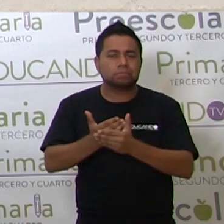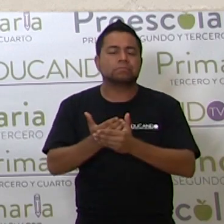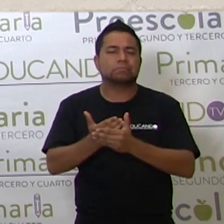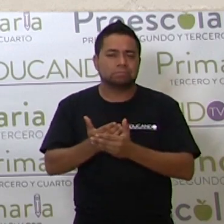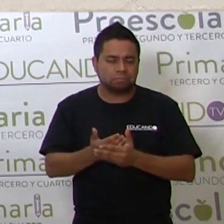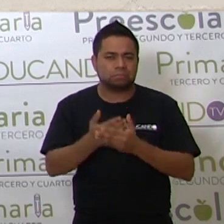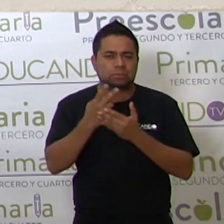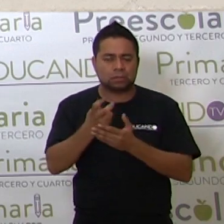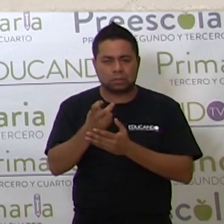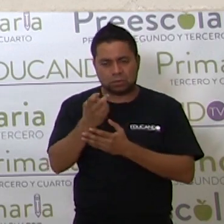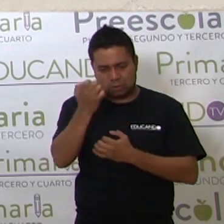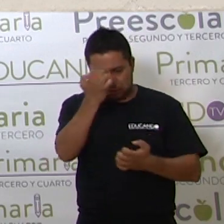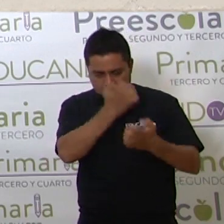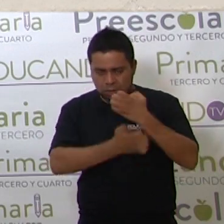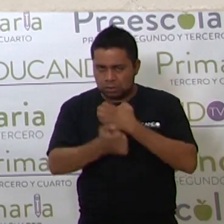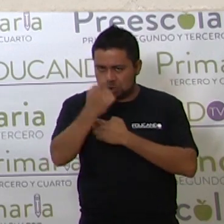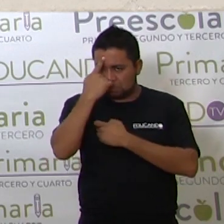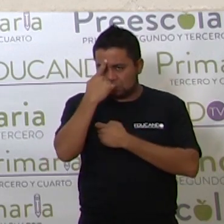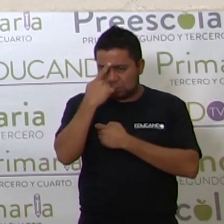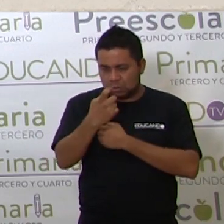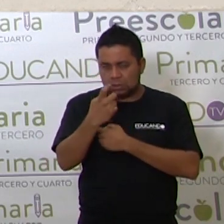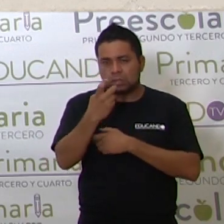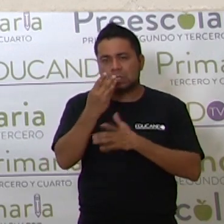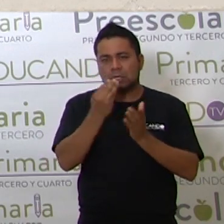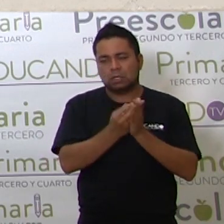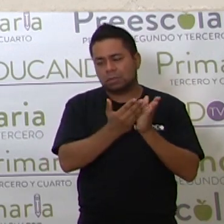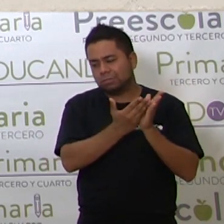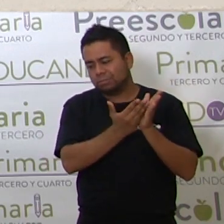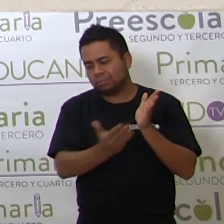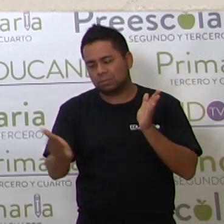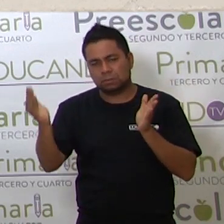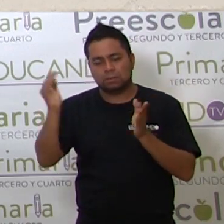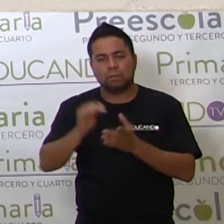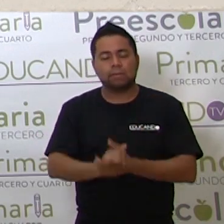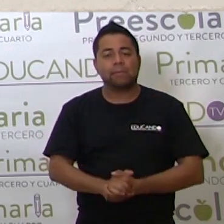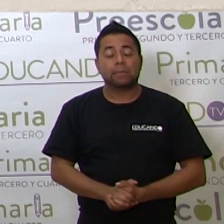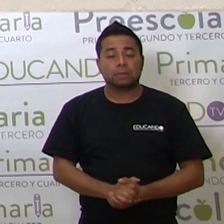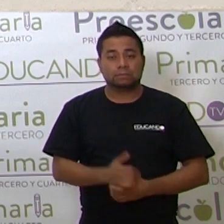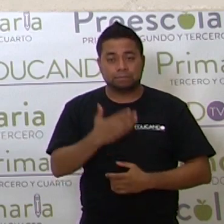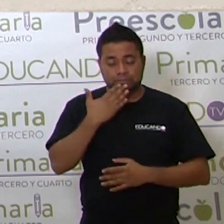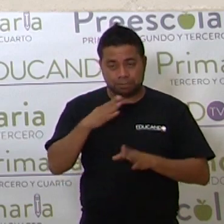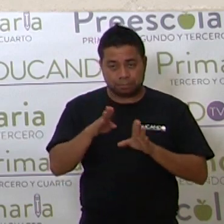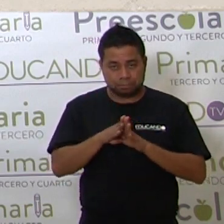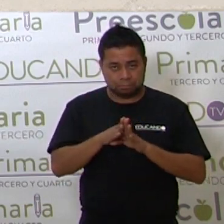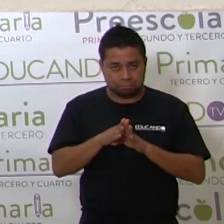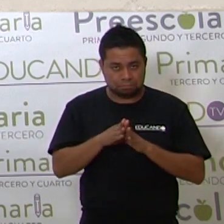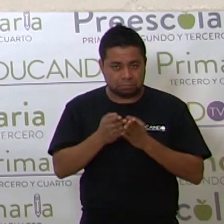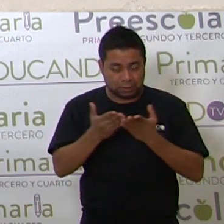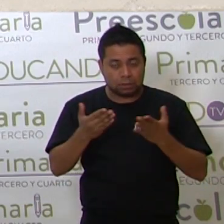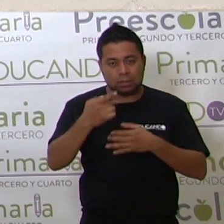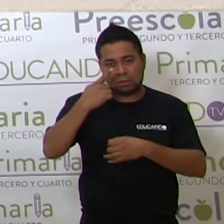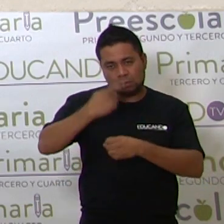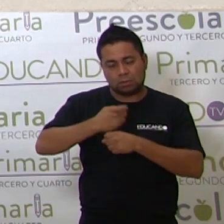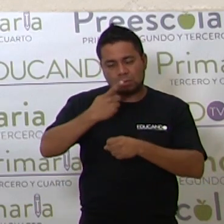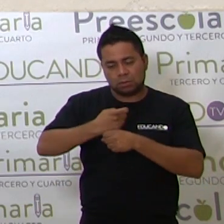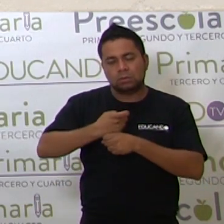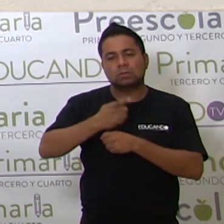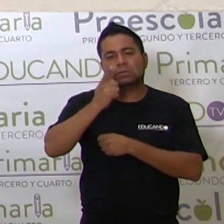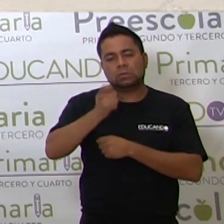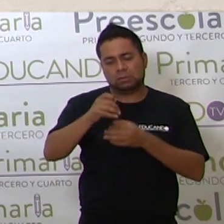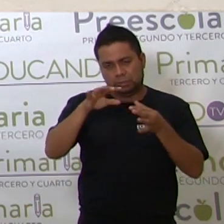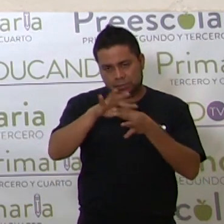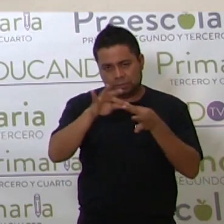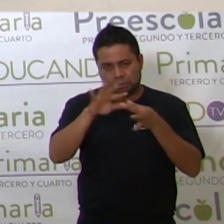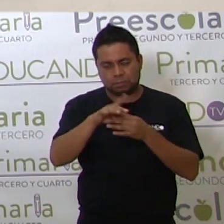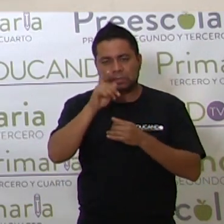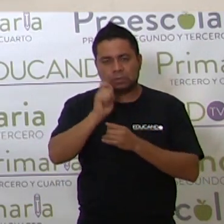ir analizando a lo largo de esta sesión bien como primer punto vamos a hablar acerca de qué son